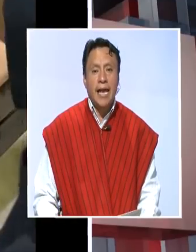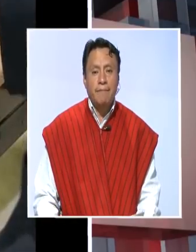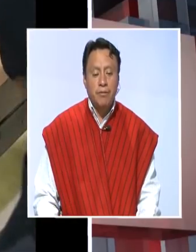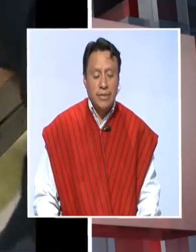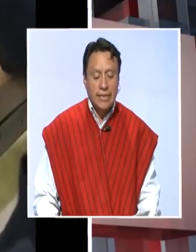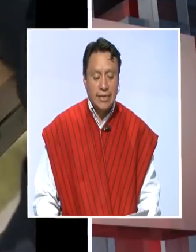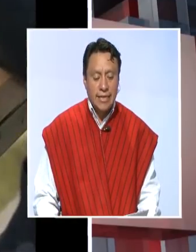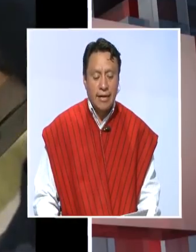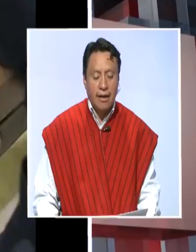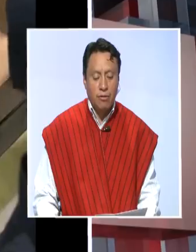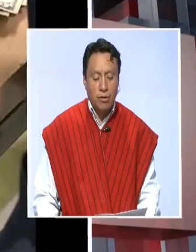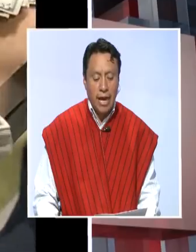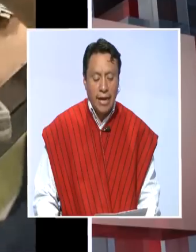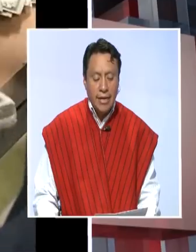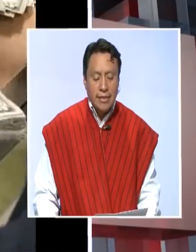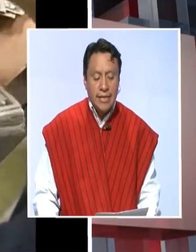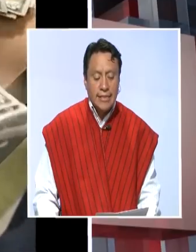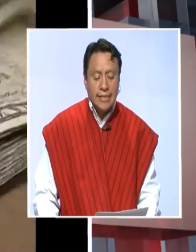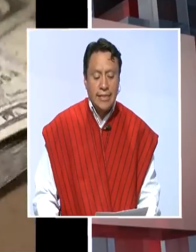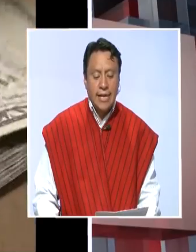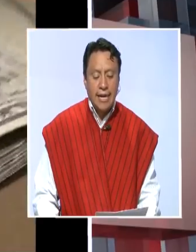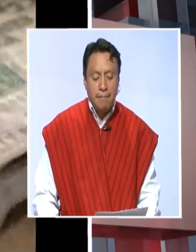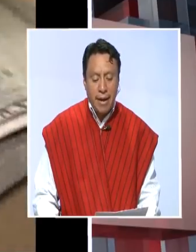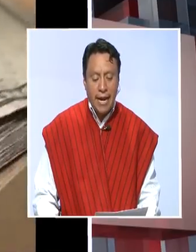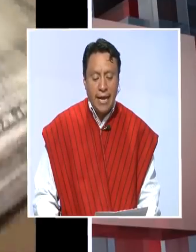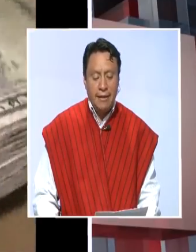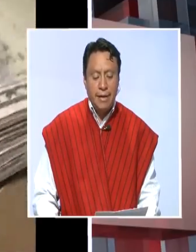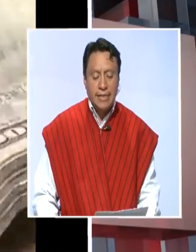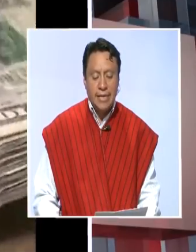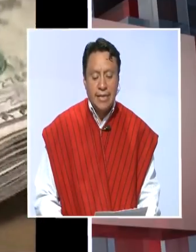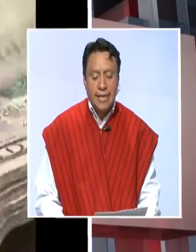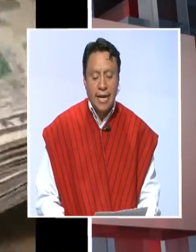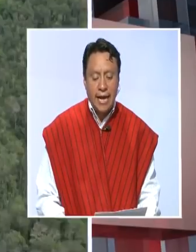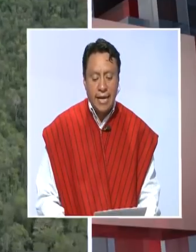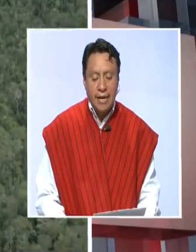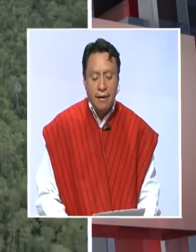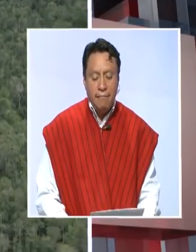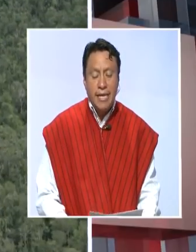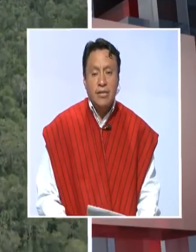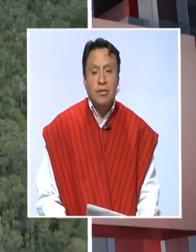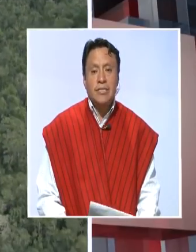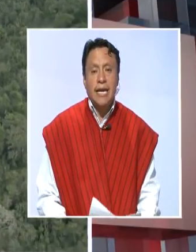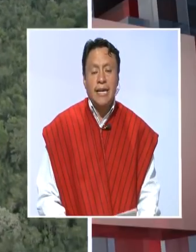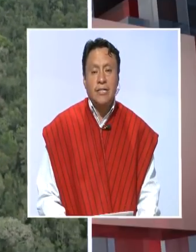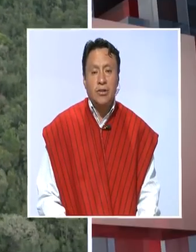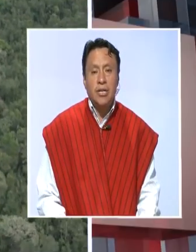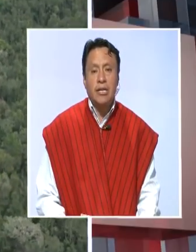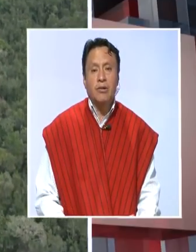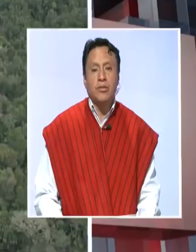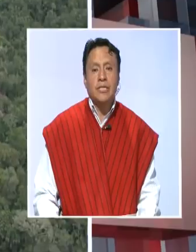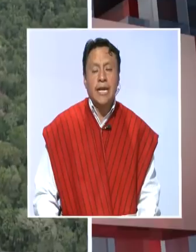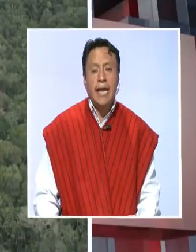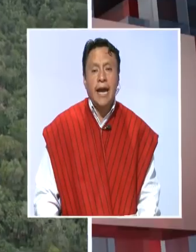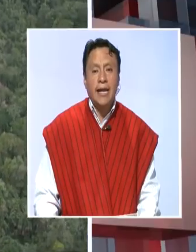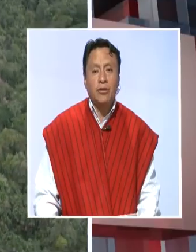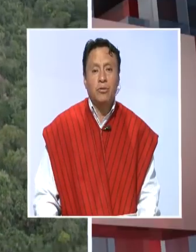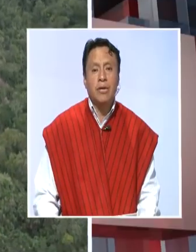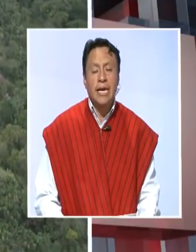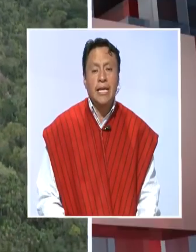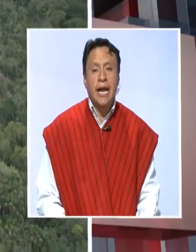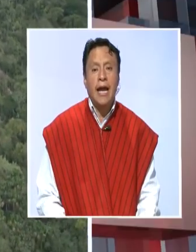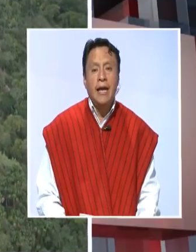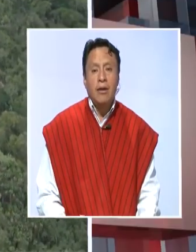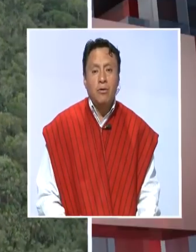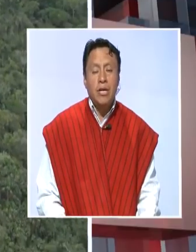chaykilkatami kaya punya riksinka kuna. Shina ya te chaykipaka ima shina ya kai medios electrónicos chay